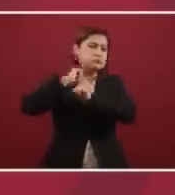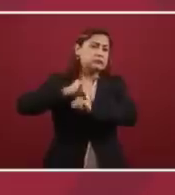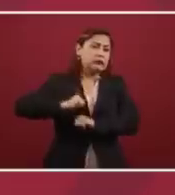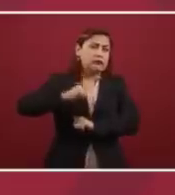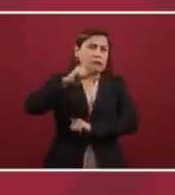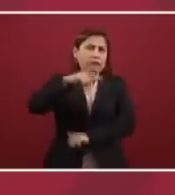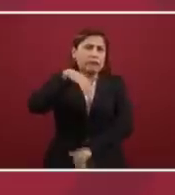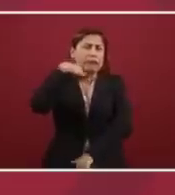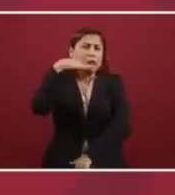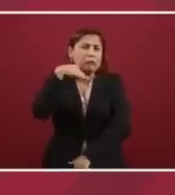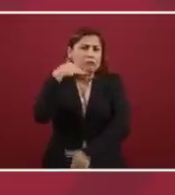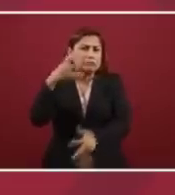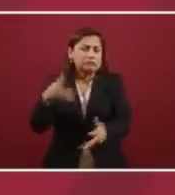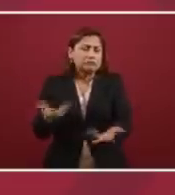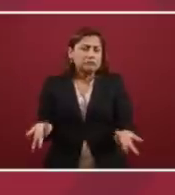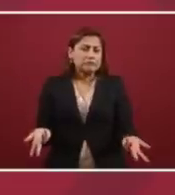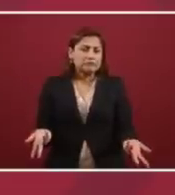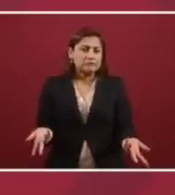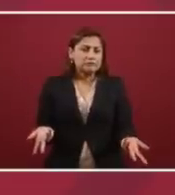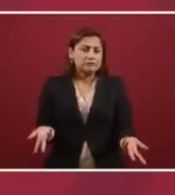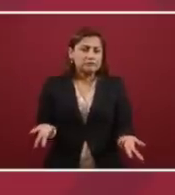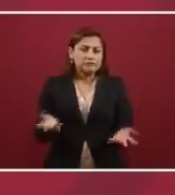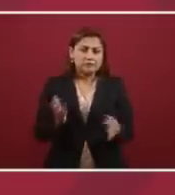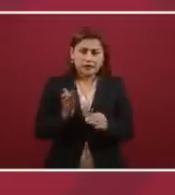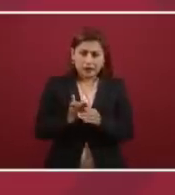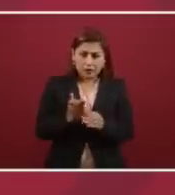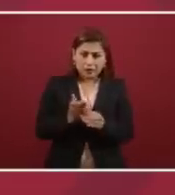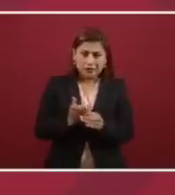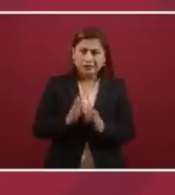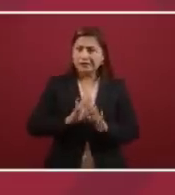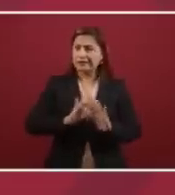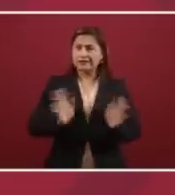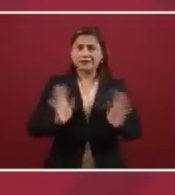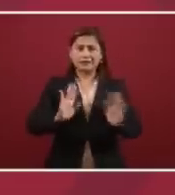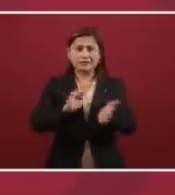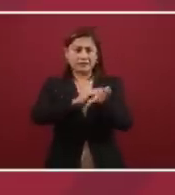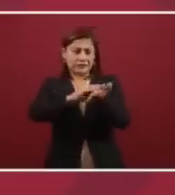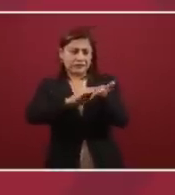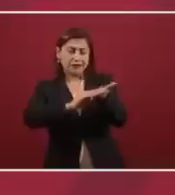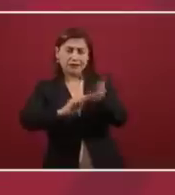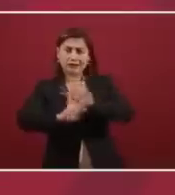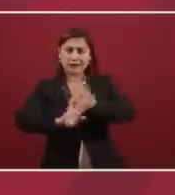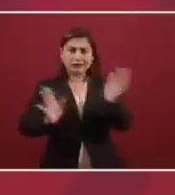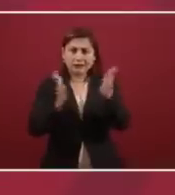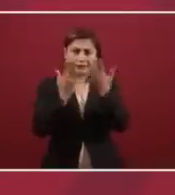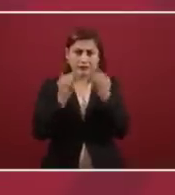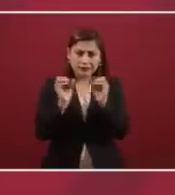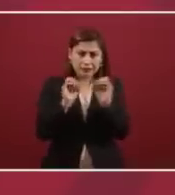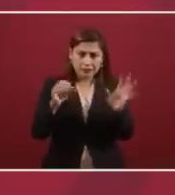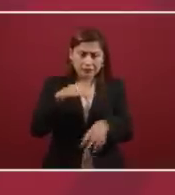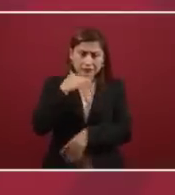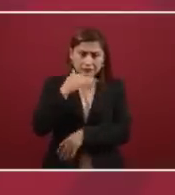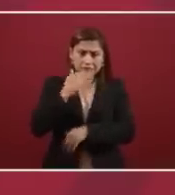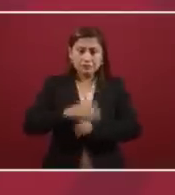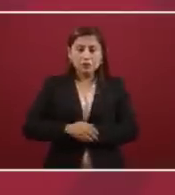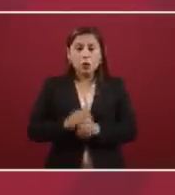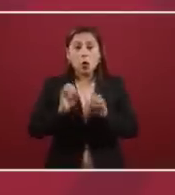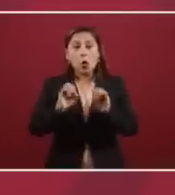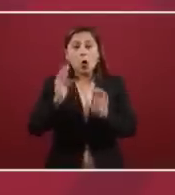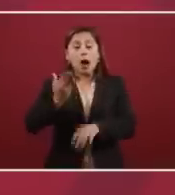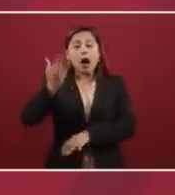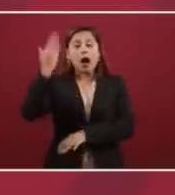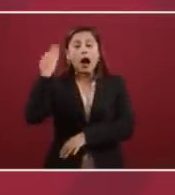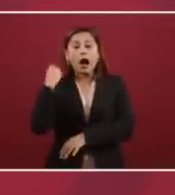ya no hay eso no podían decir es que no tengo yo